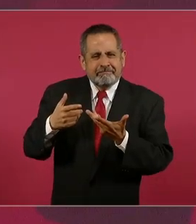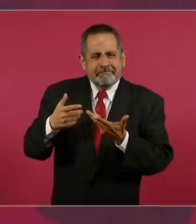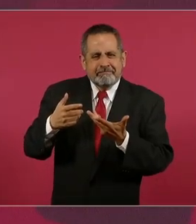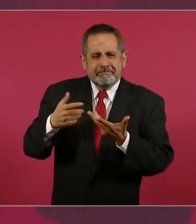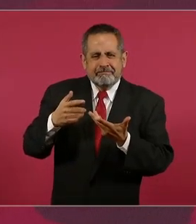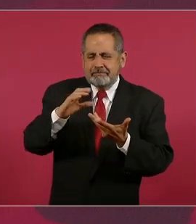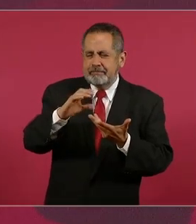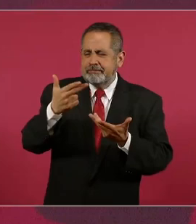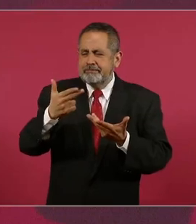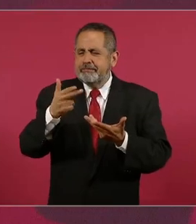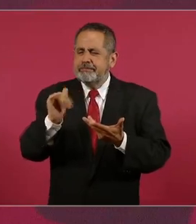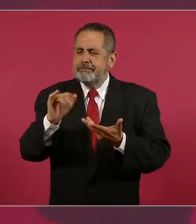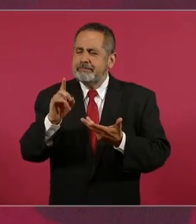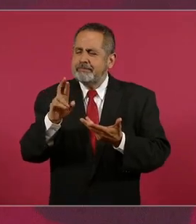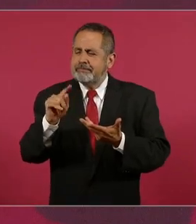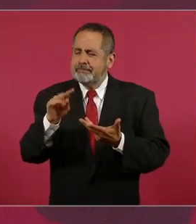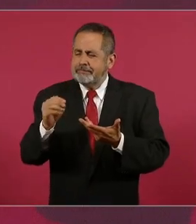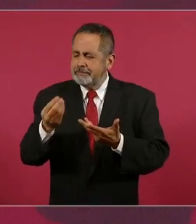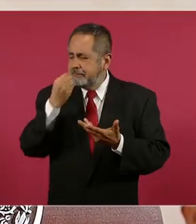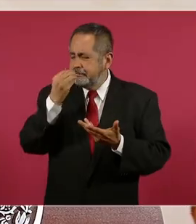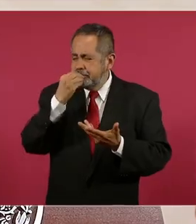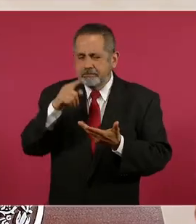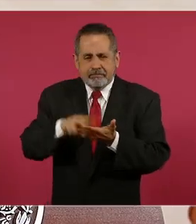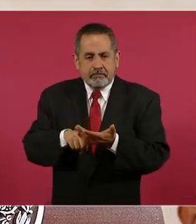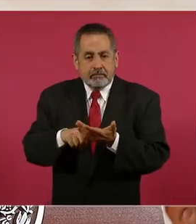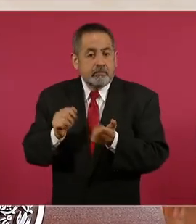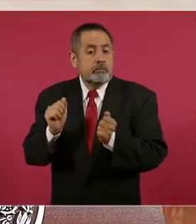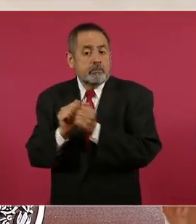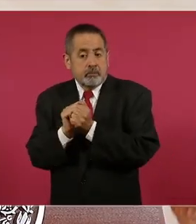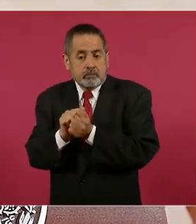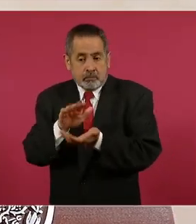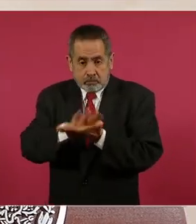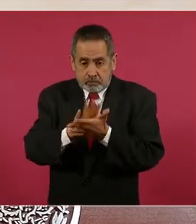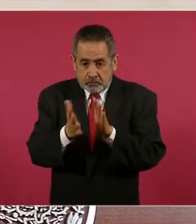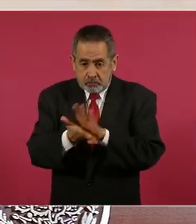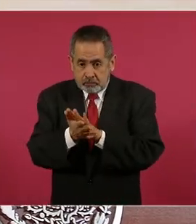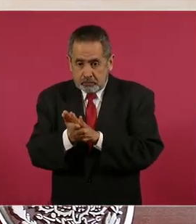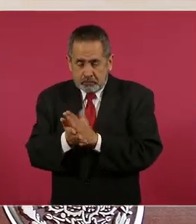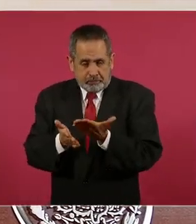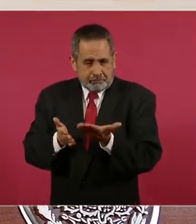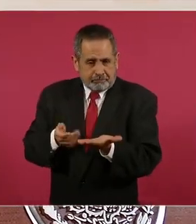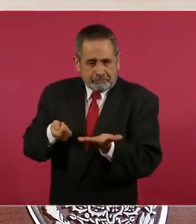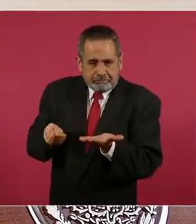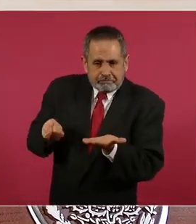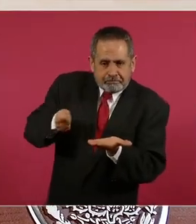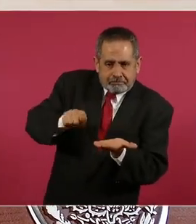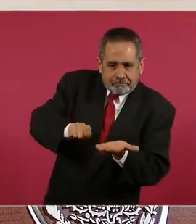a la tortilla se le pone siempre algo,